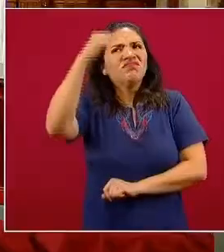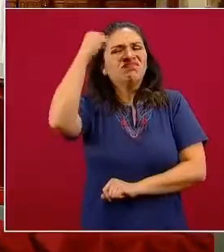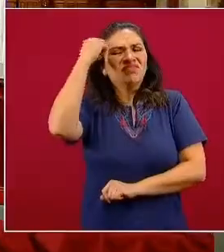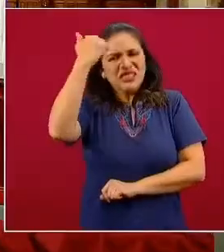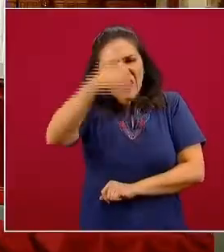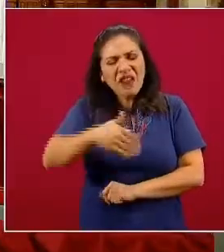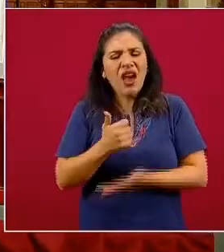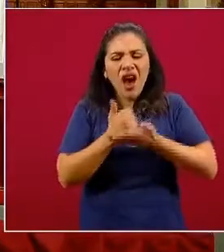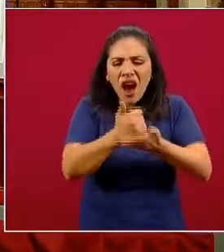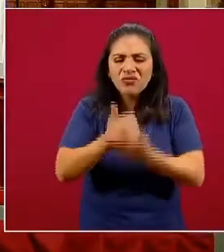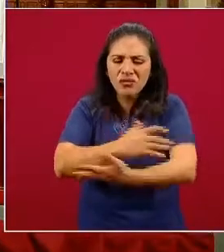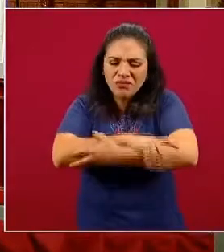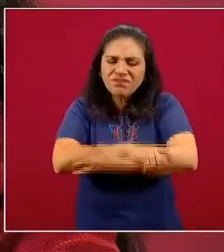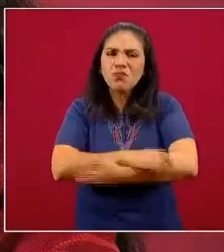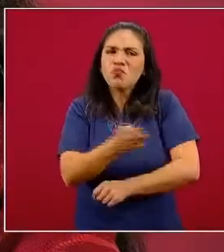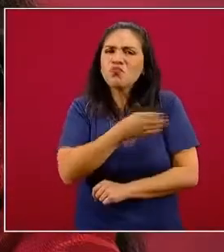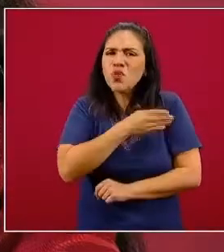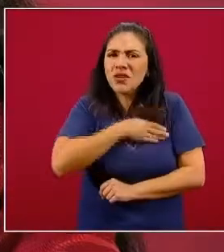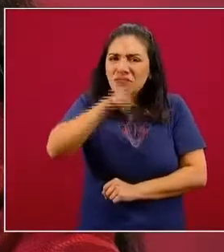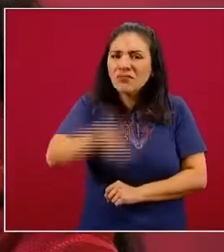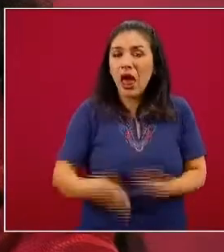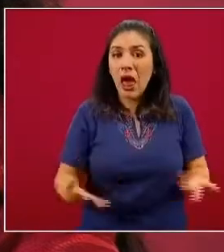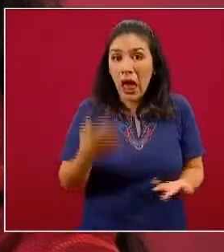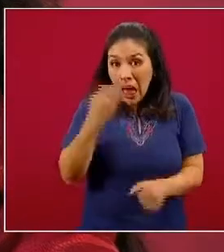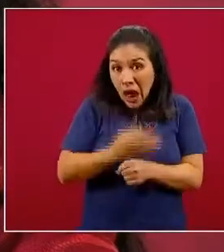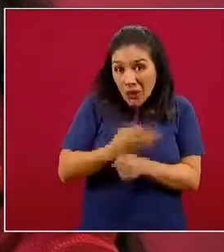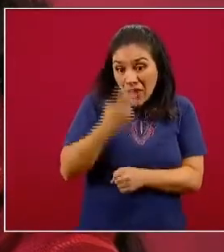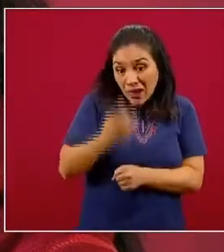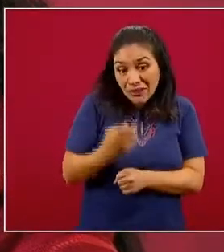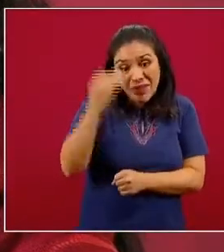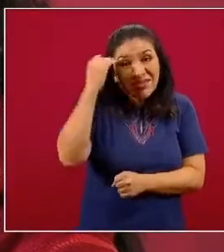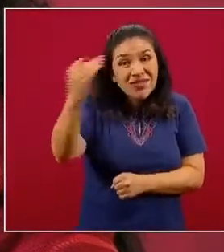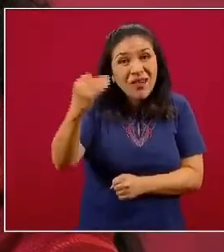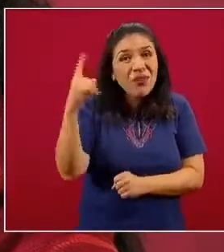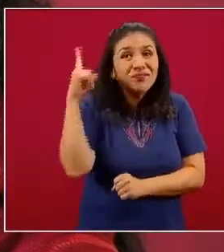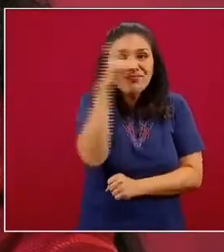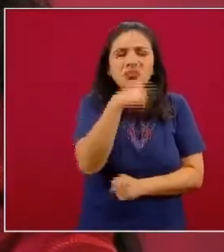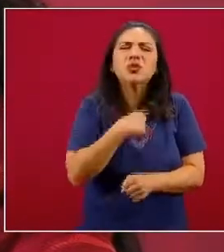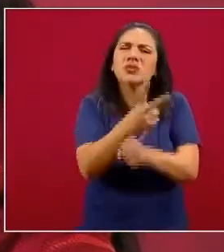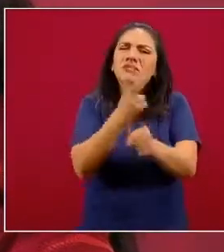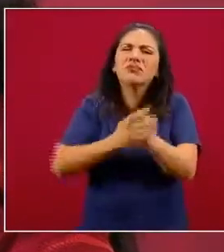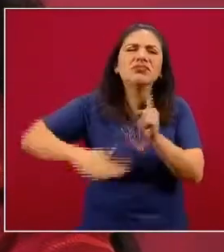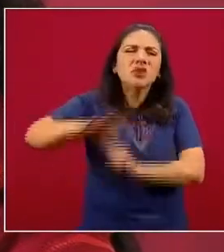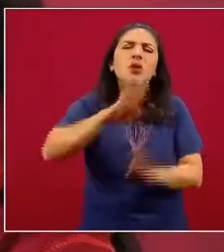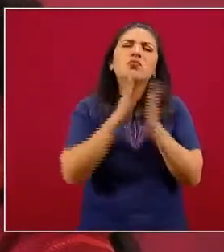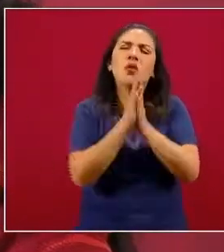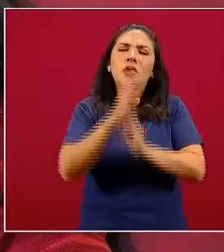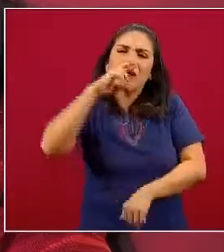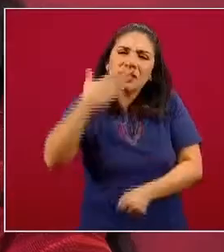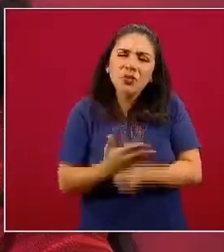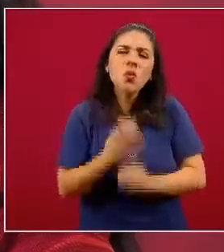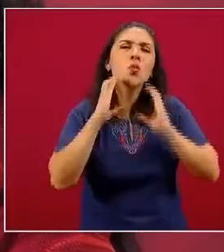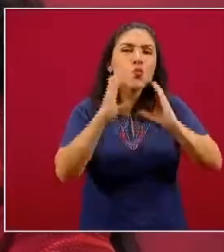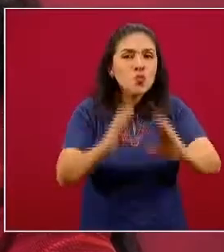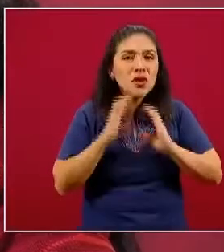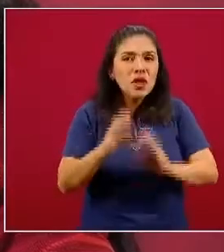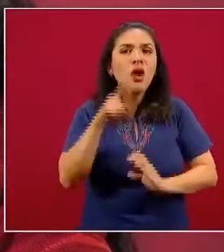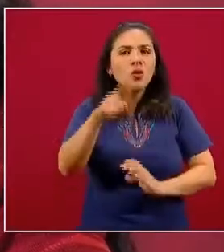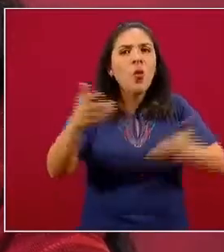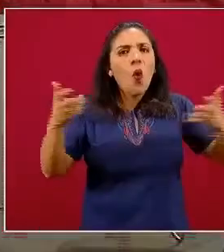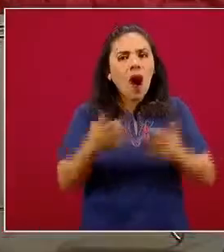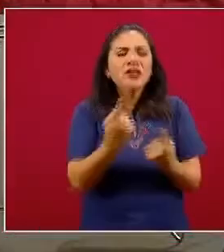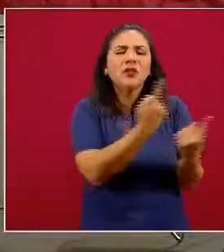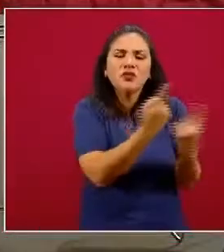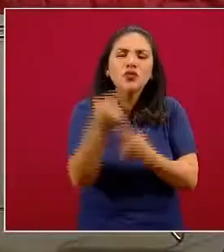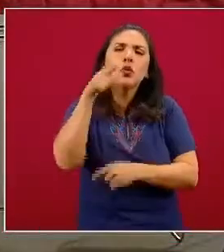muy solidario, muy generoso, y pues en estos tiempos invitamos a esa responsabilidad, a cuidarnos, a hacer nuestros